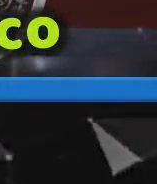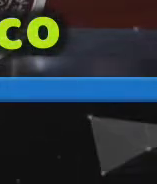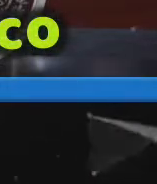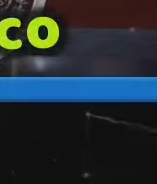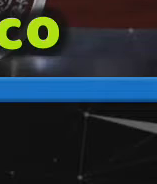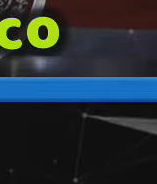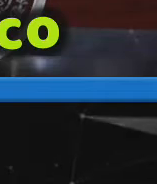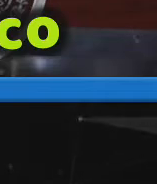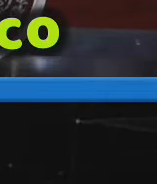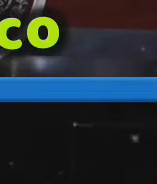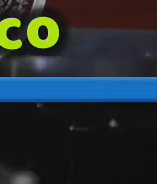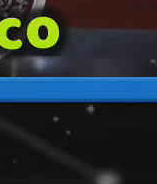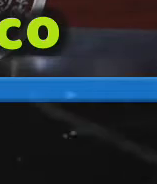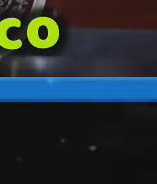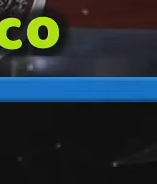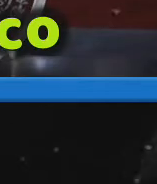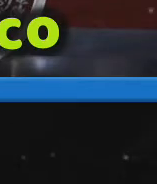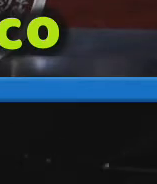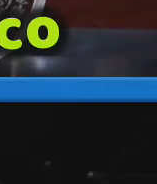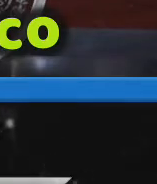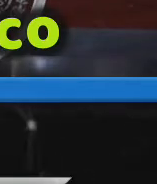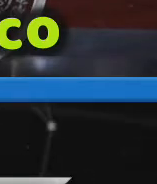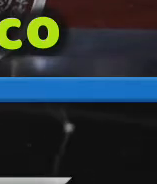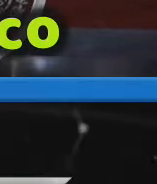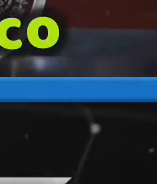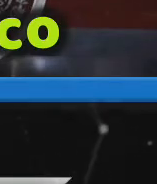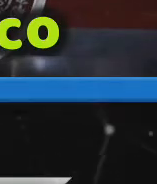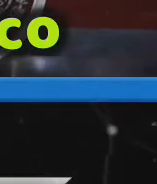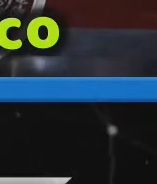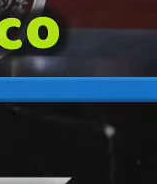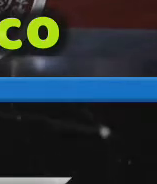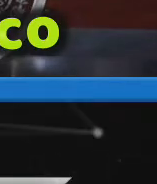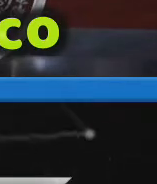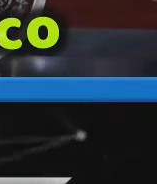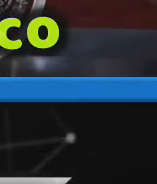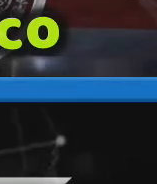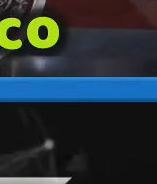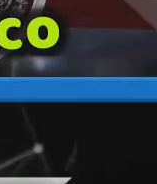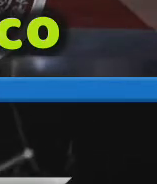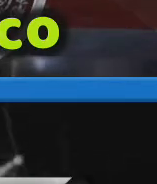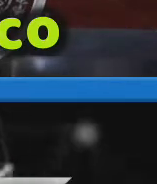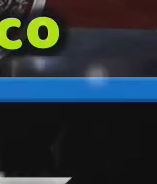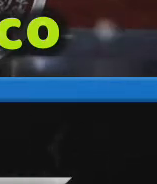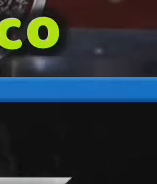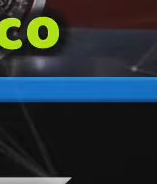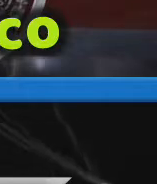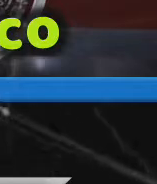Ya estás informado. No olvides darle like a este video, comparte y suscríbete a Escucha Diario.